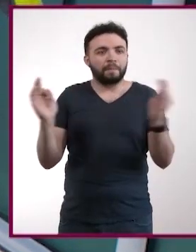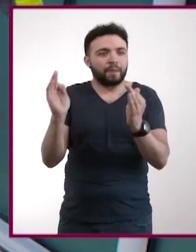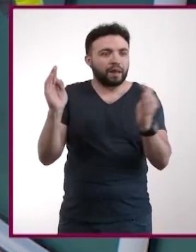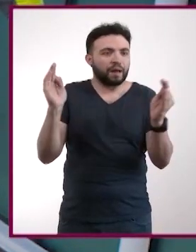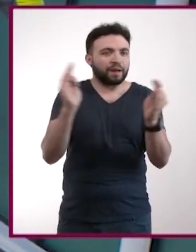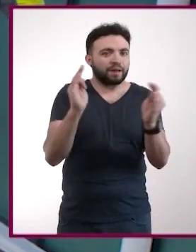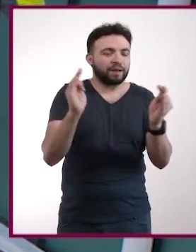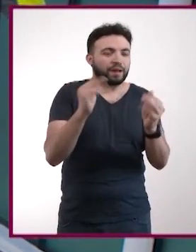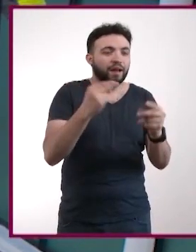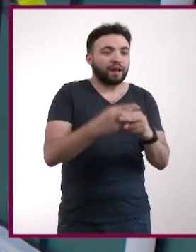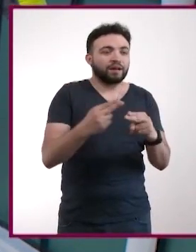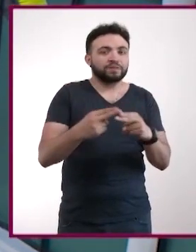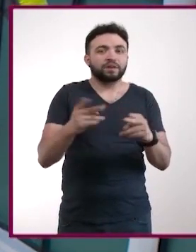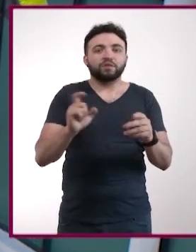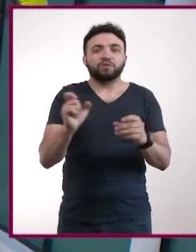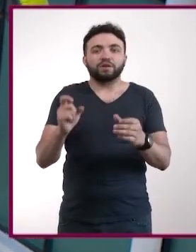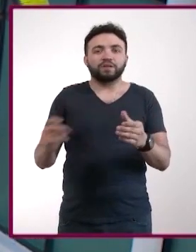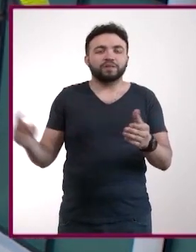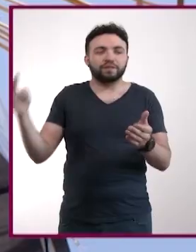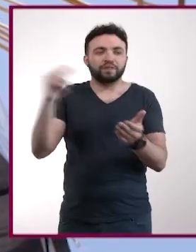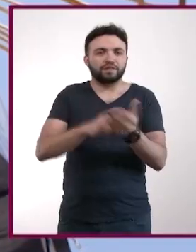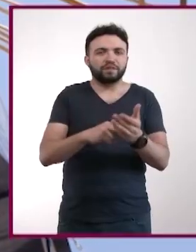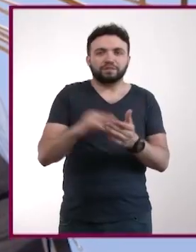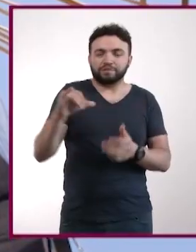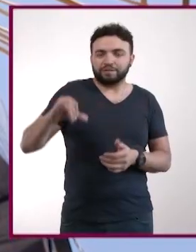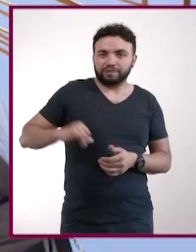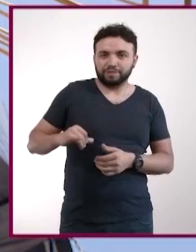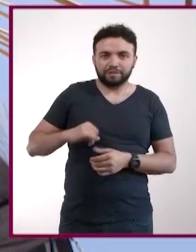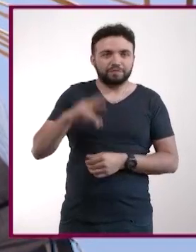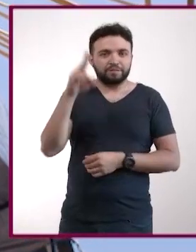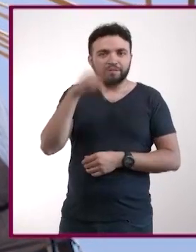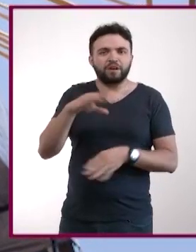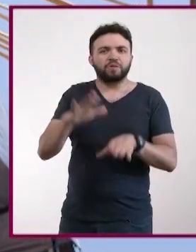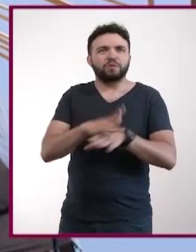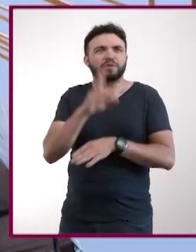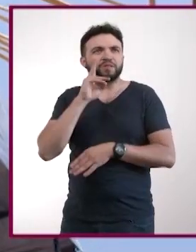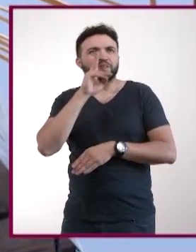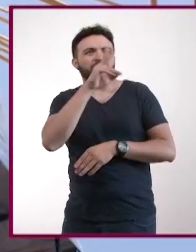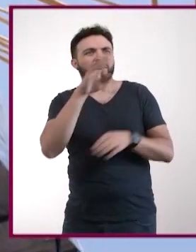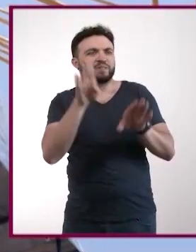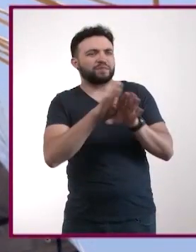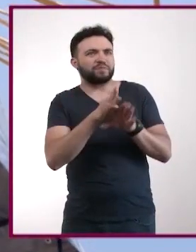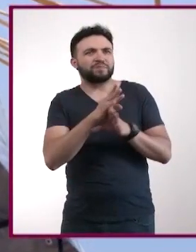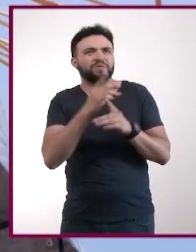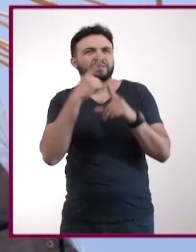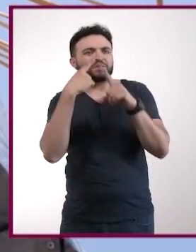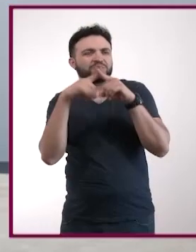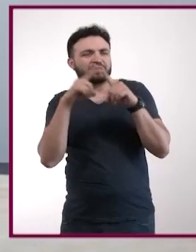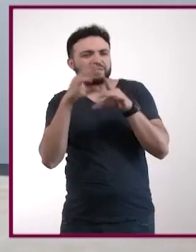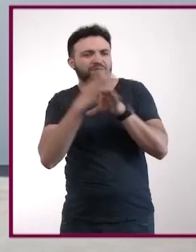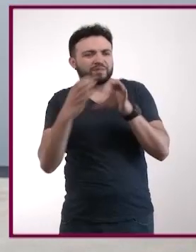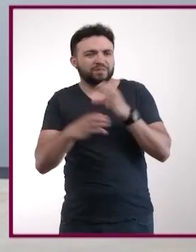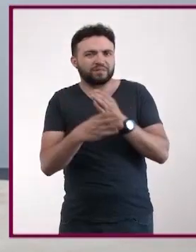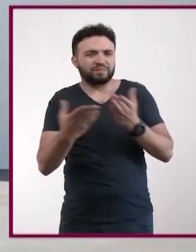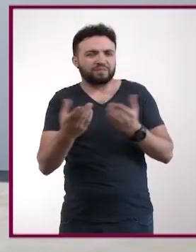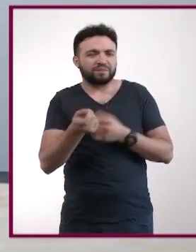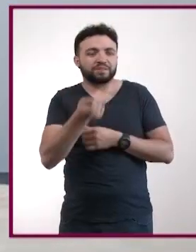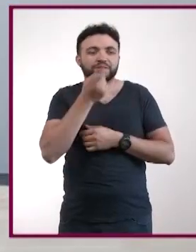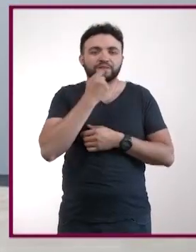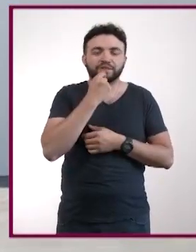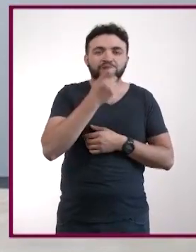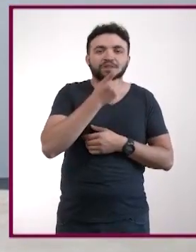fue muy interesante porque cada quien le veía una función diferente a la estación, ¿no? Los niños pues, decían, no, hay que poner